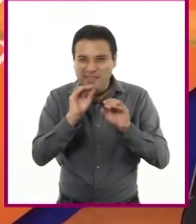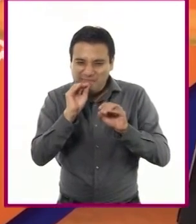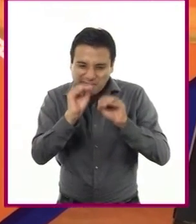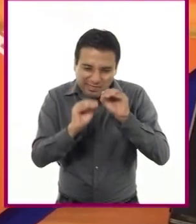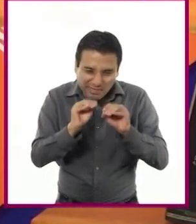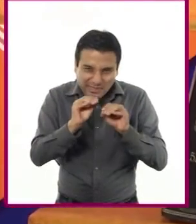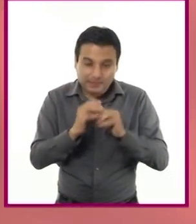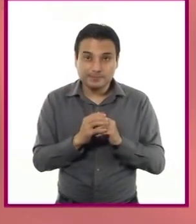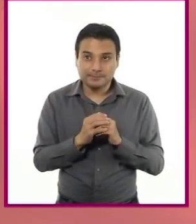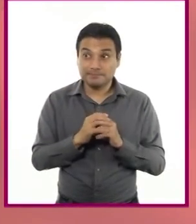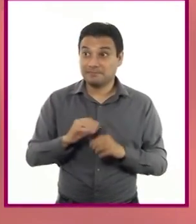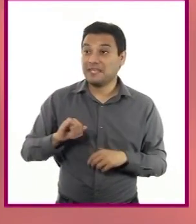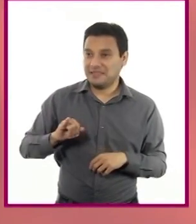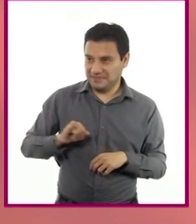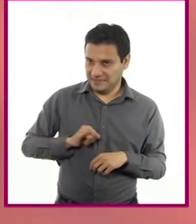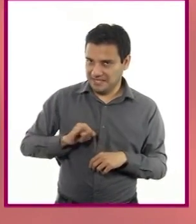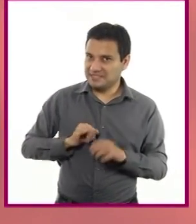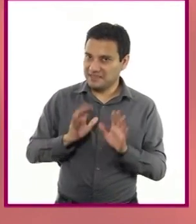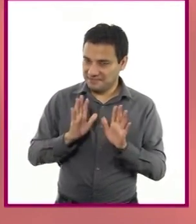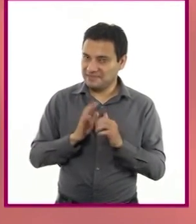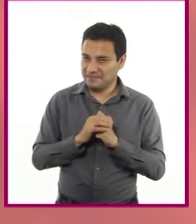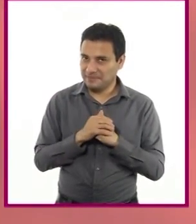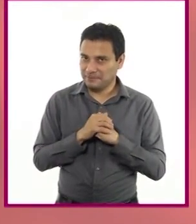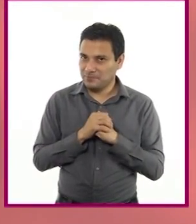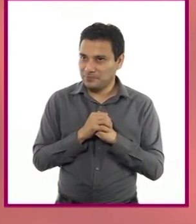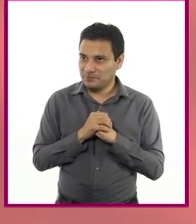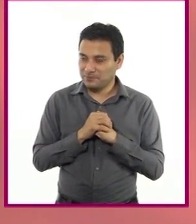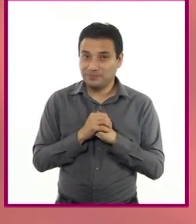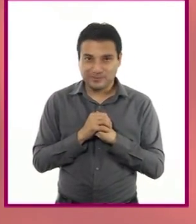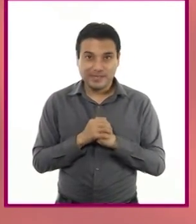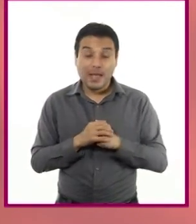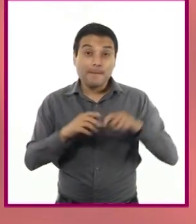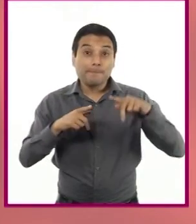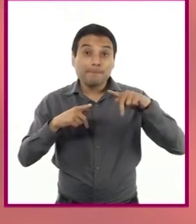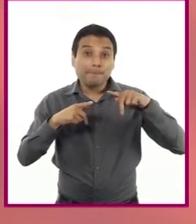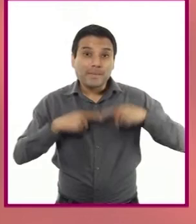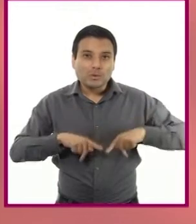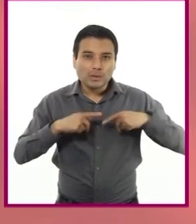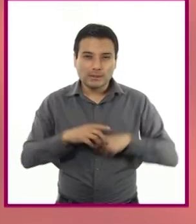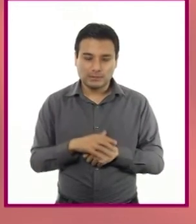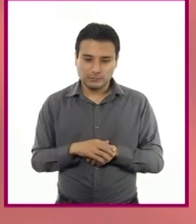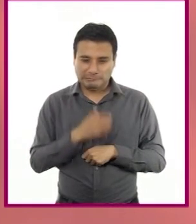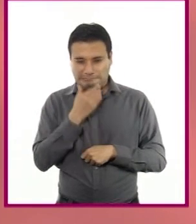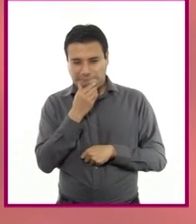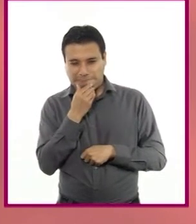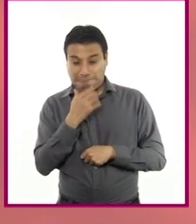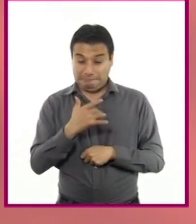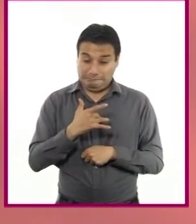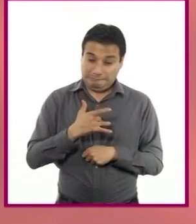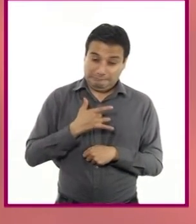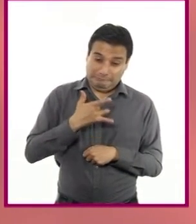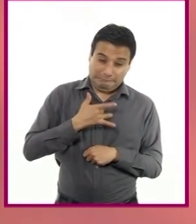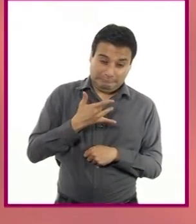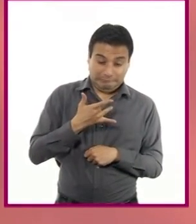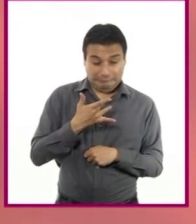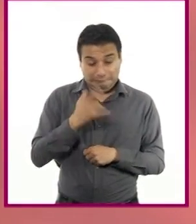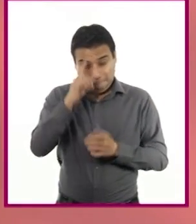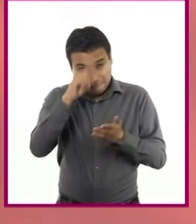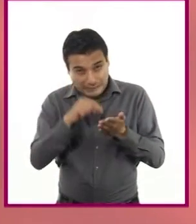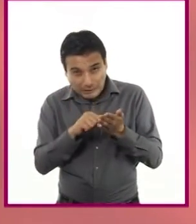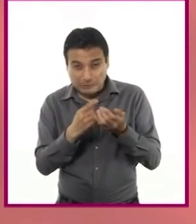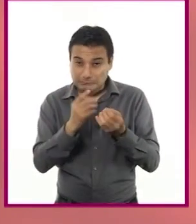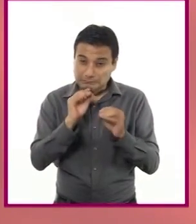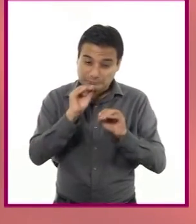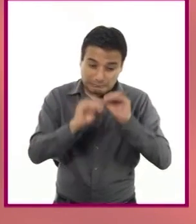Qué interesante lo que dices. Justamente el instinto nos lleva a facilitarnos las tareas y la necesidad